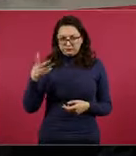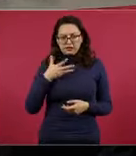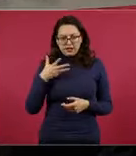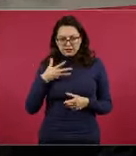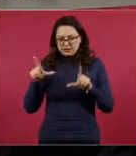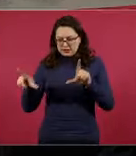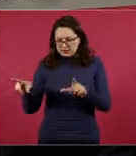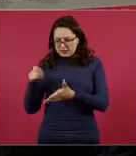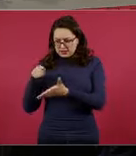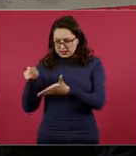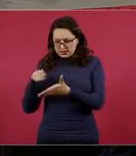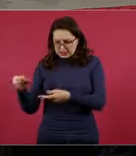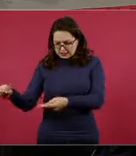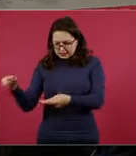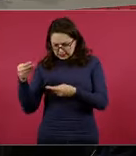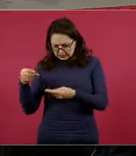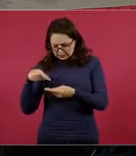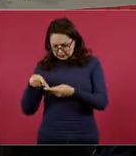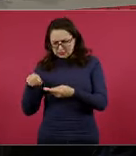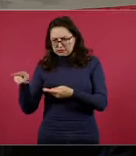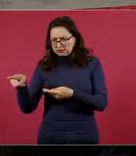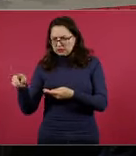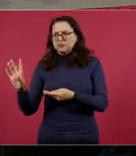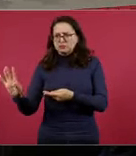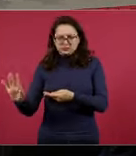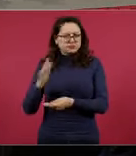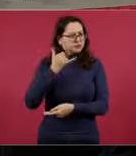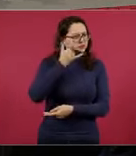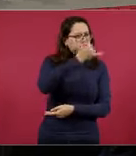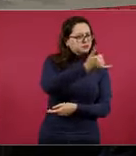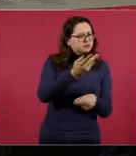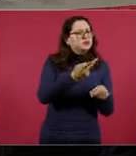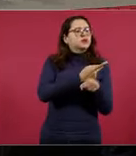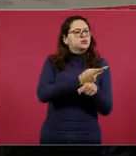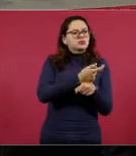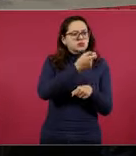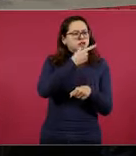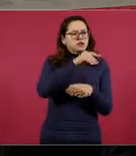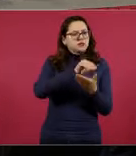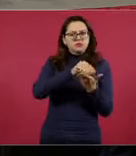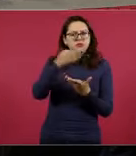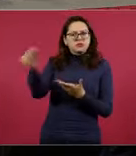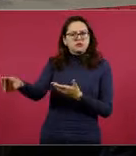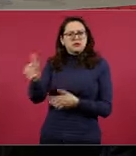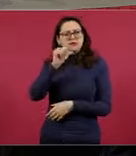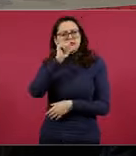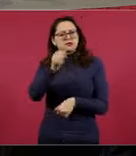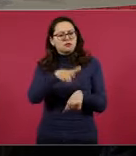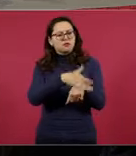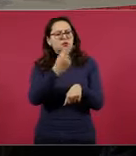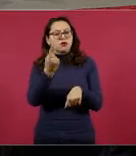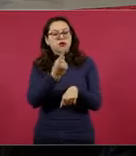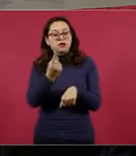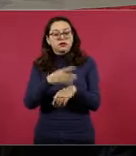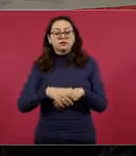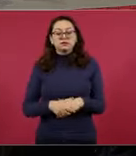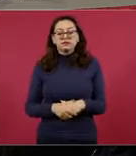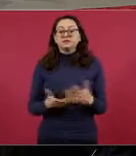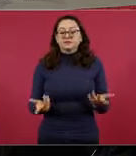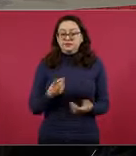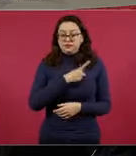la persona que está llamando es quien dice ser, y ahorita les explico un poco más. Y entonces ellos tienen 3 horas para resolver. ¿Por qué? Porque hay 1,000